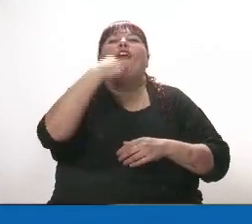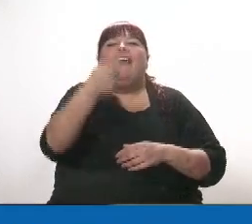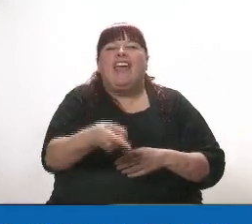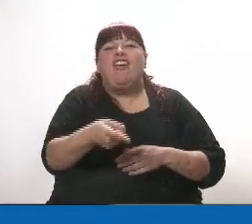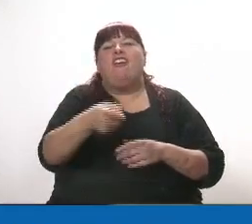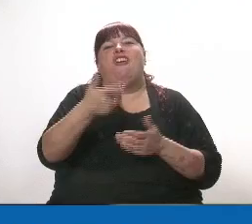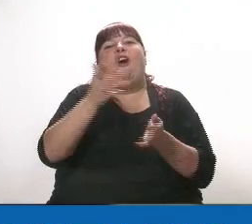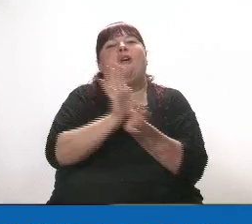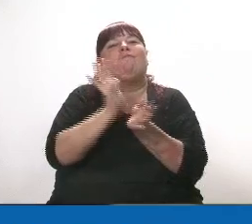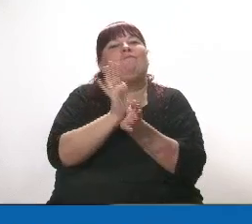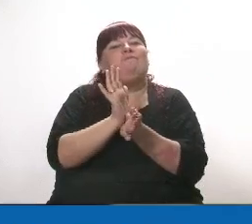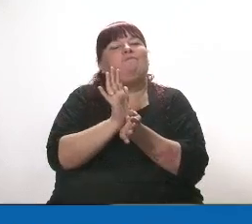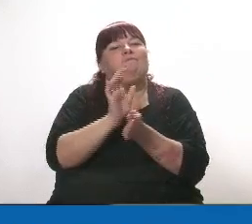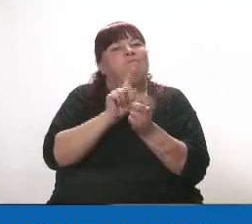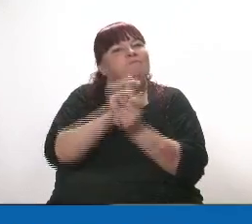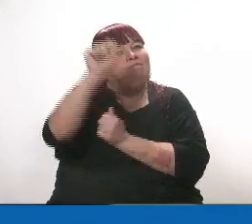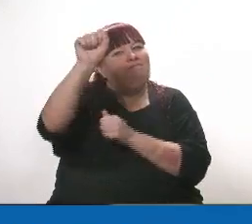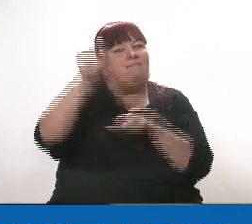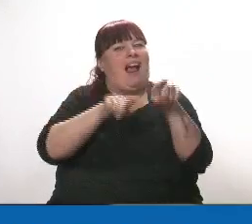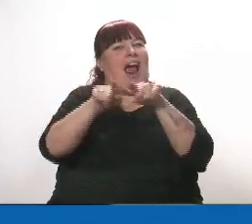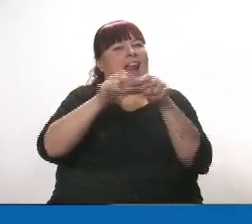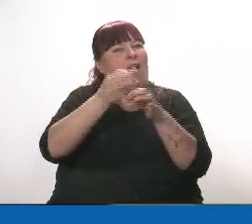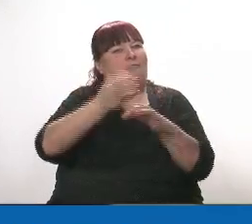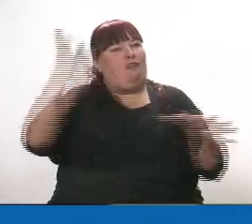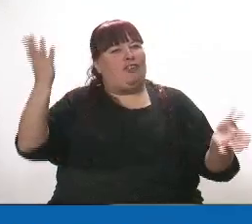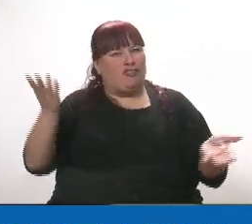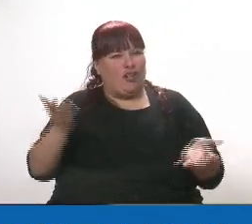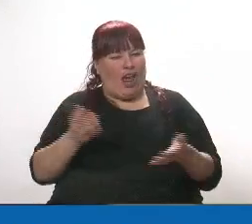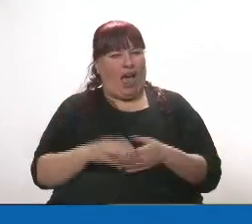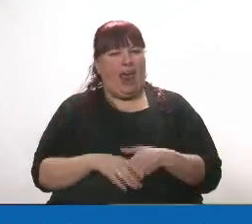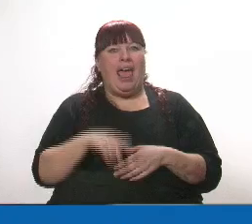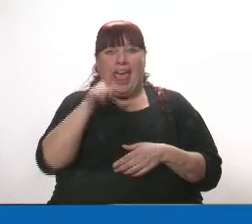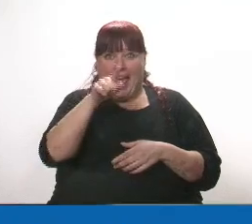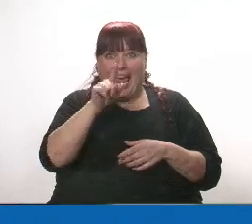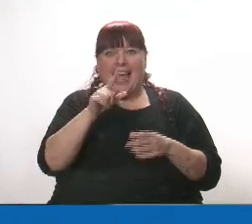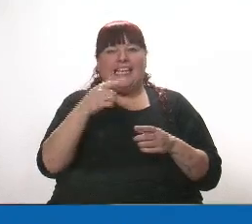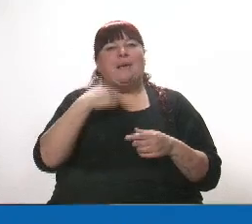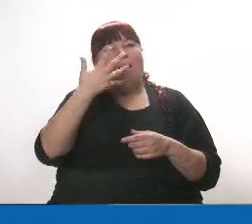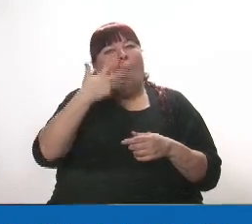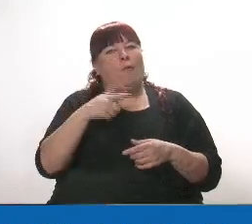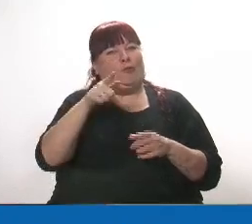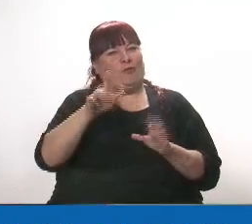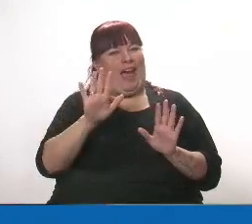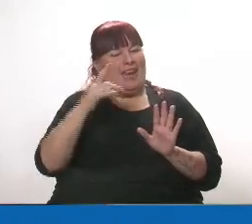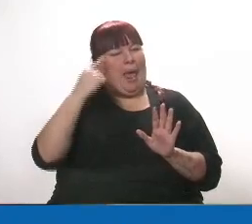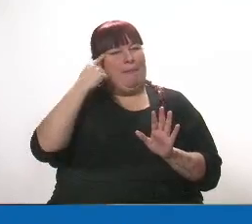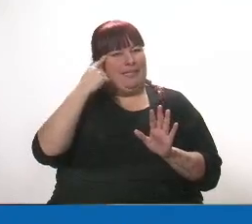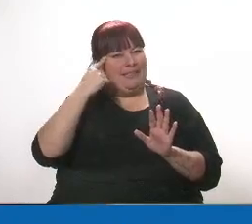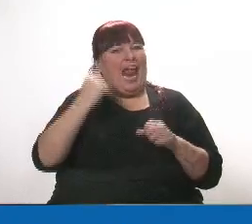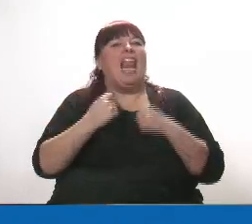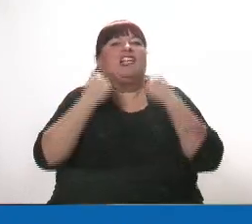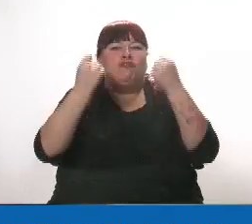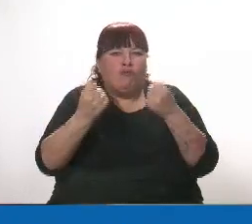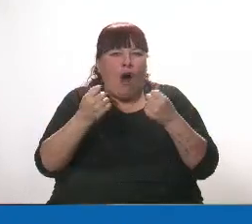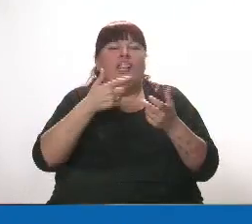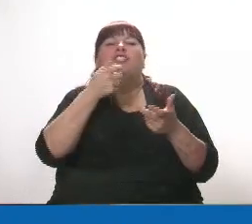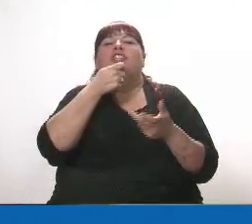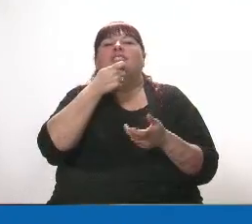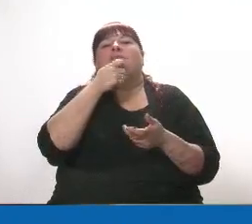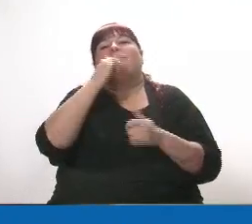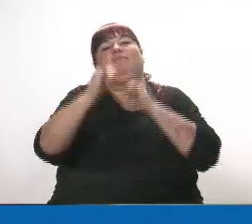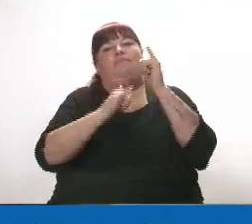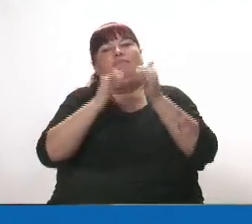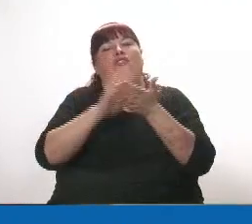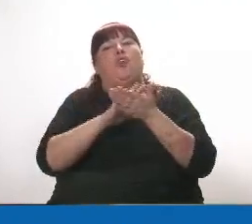tengan una carrera profesional No y esa es la inversión que a mí me gustaría tener en cuenta a la hora de que hablemos de